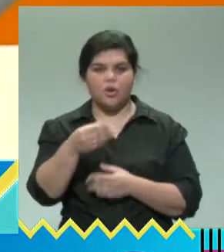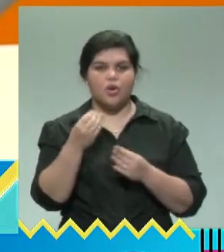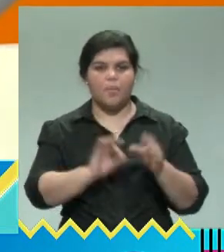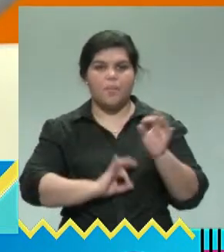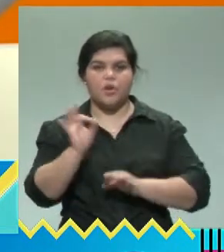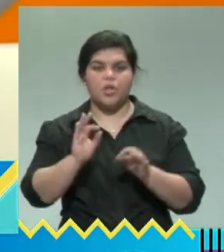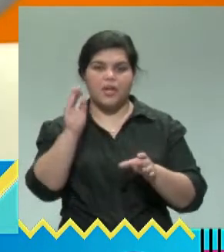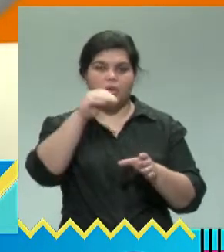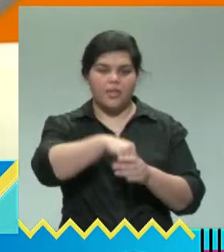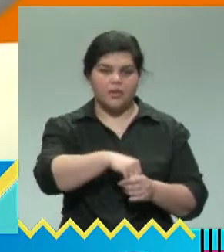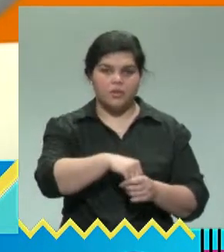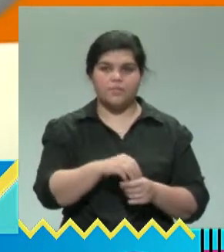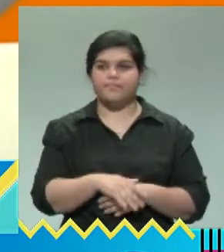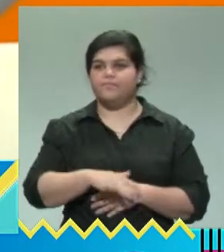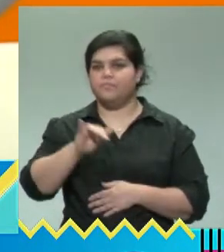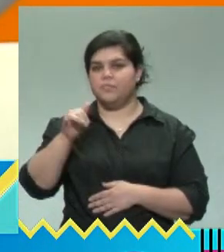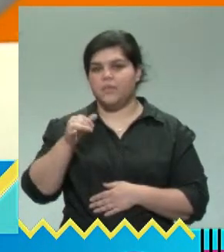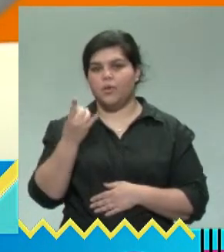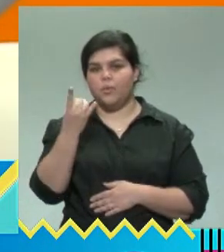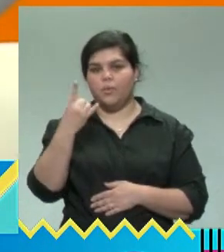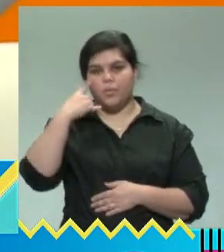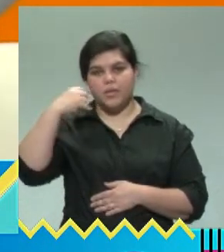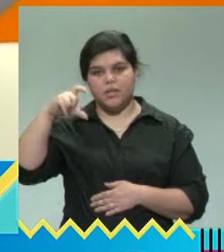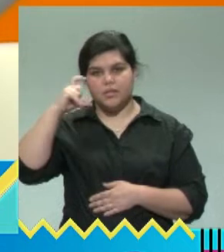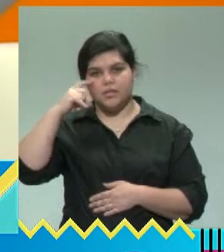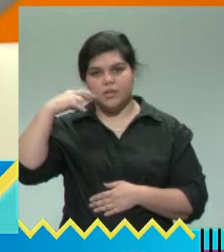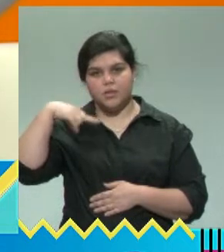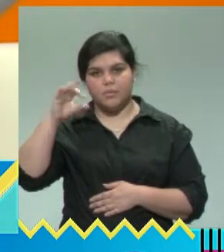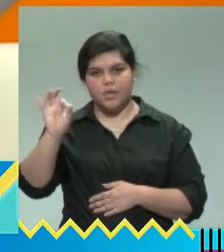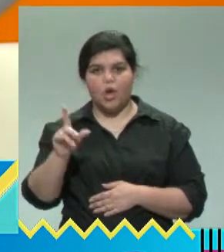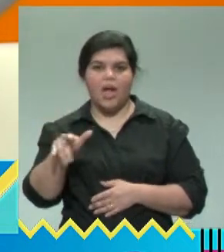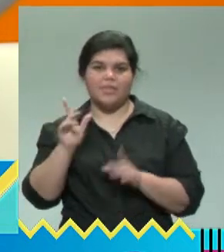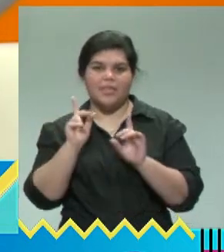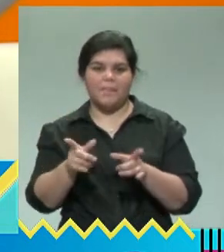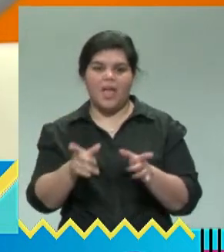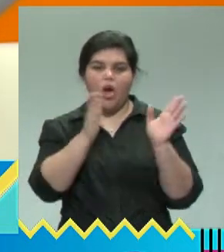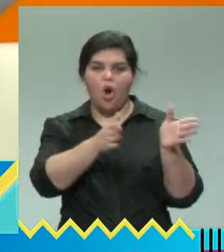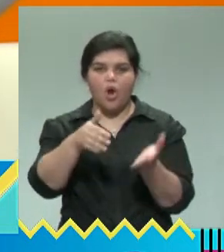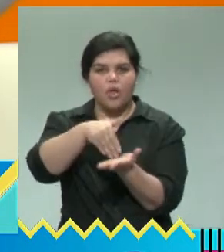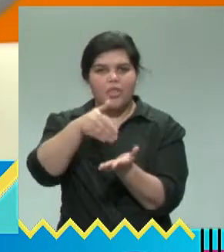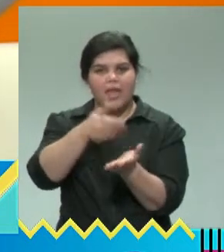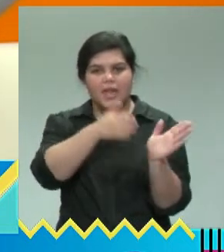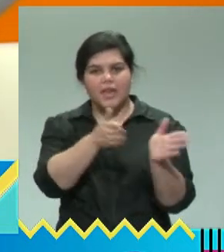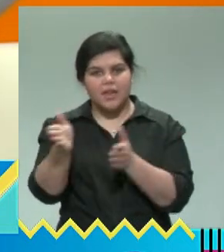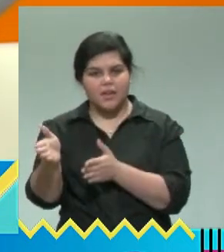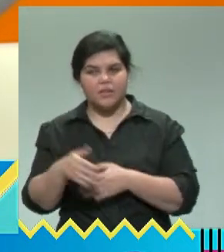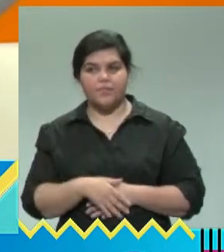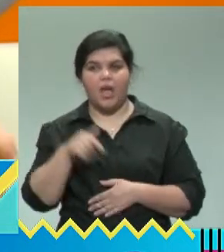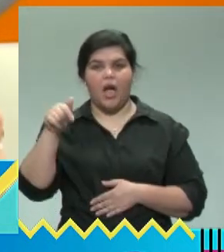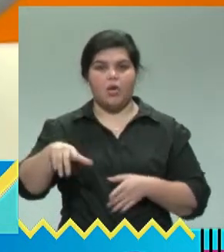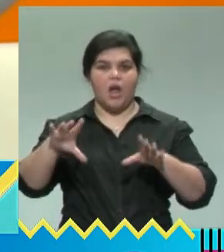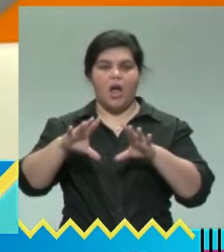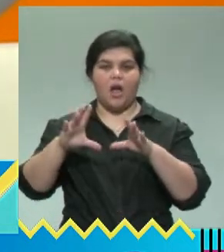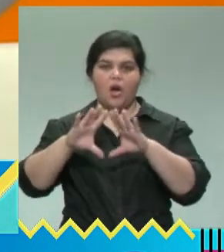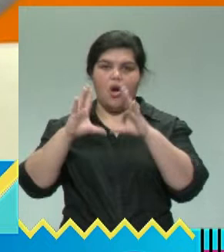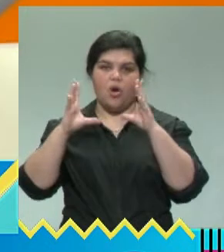Unicipio tiene tanto que ver con el ordenamiento territorial porque hoy en día la organización mundial